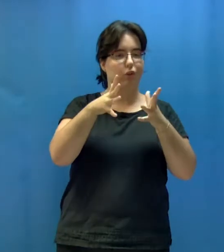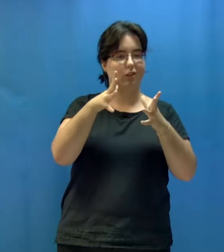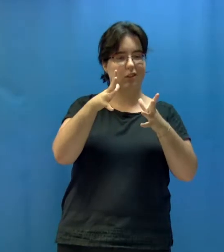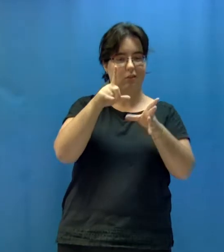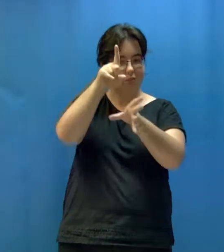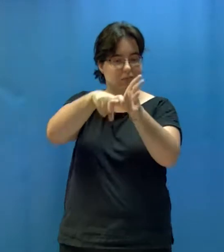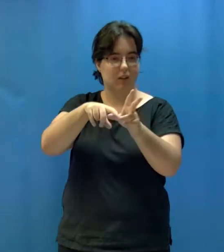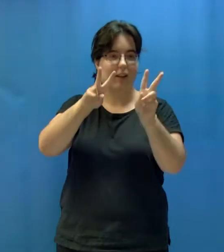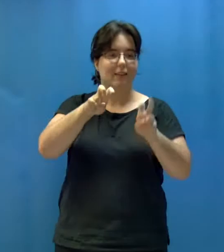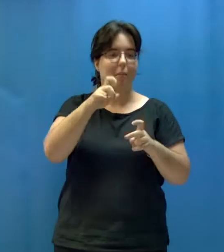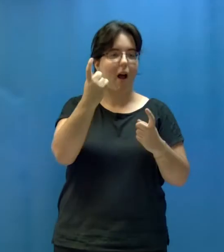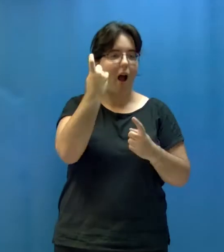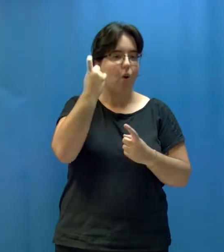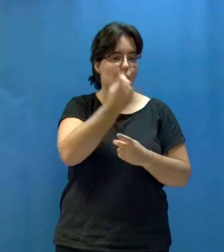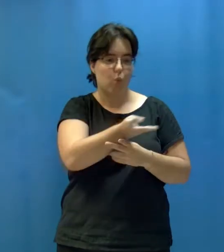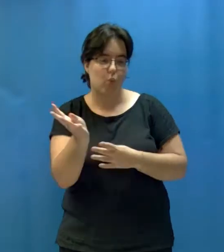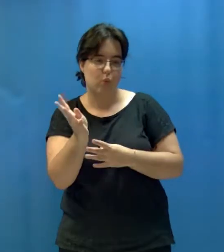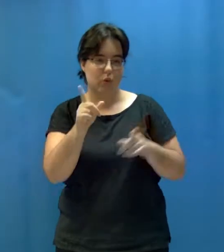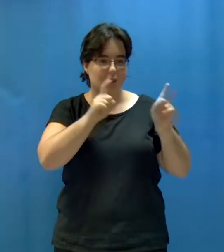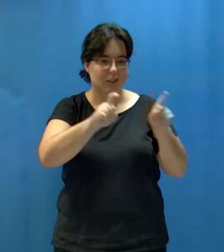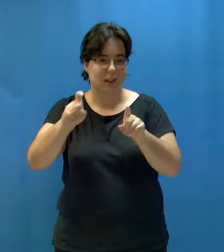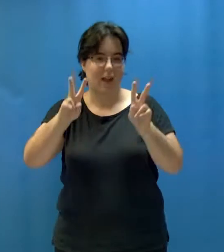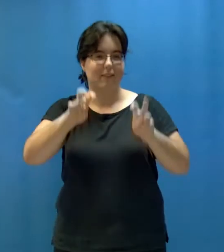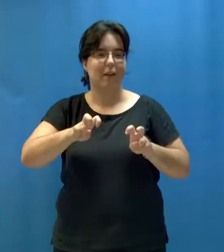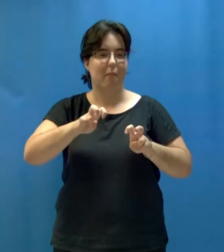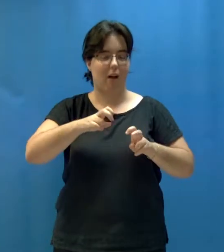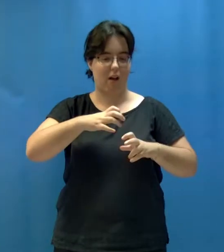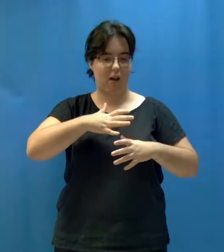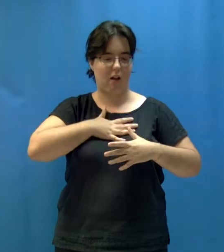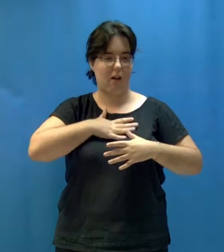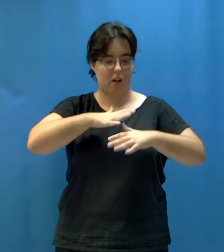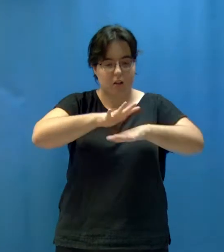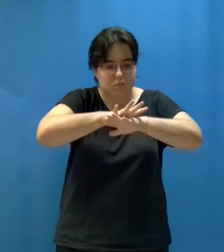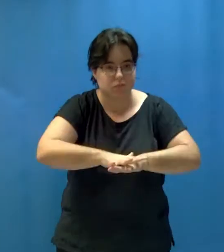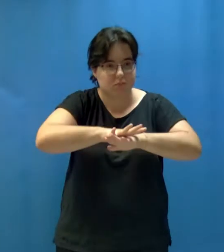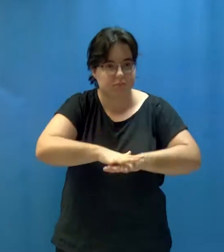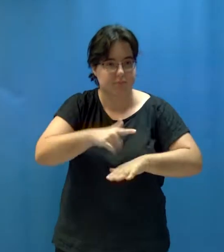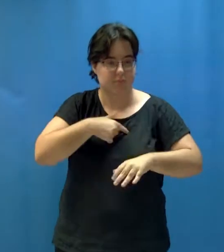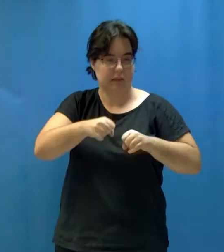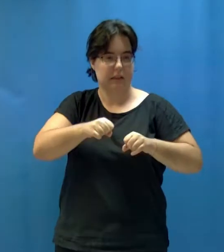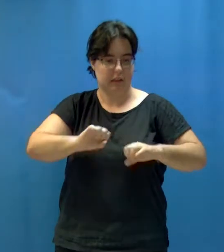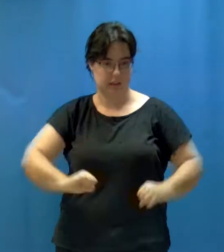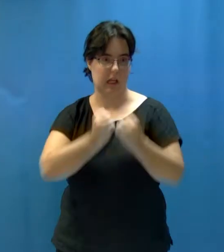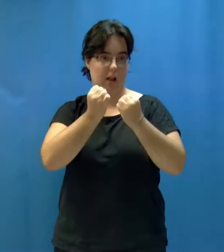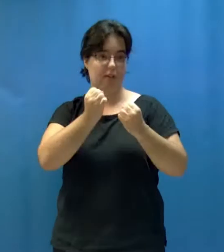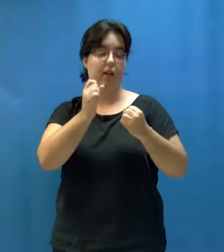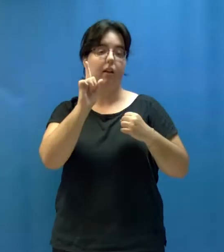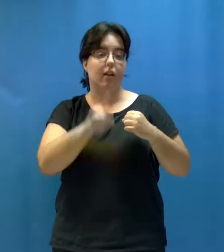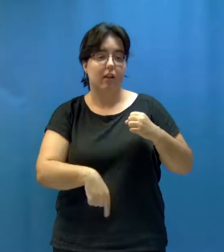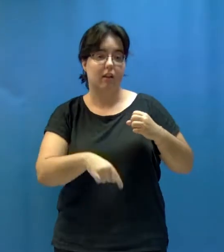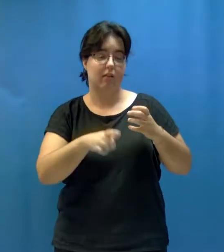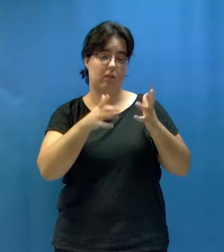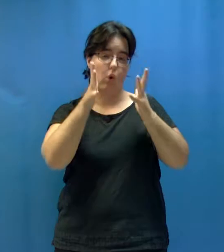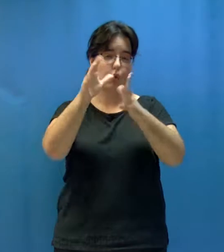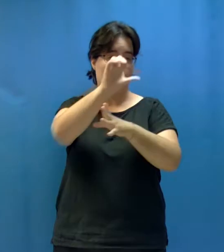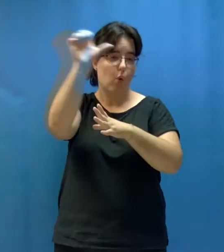los alumnos, o de los alumnos, será, de entre 12 y 18 años en los centros educativos de Castellón y dar cuenta de esta moción al Consejo Europeo de Reanimación